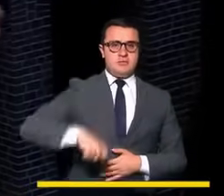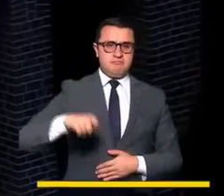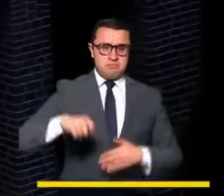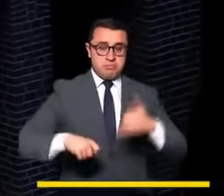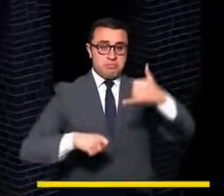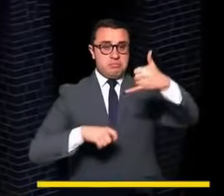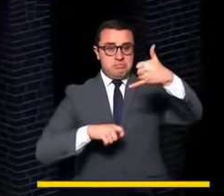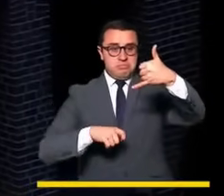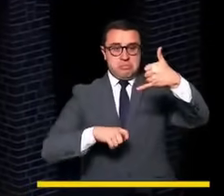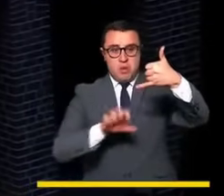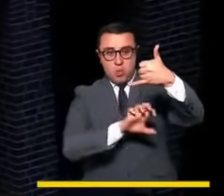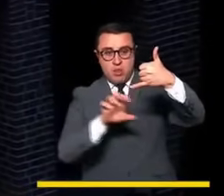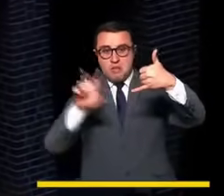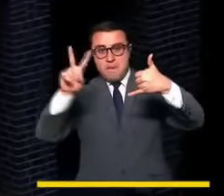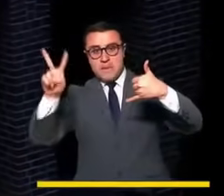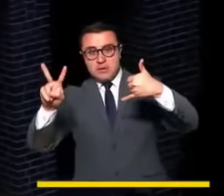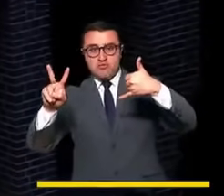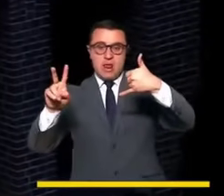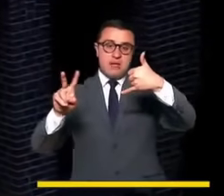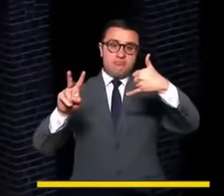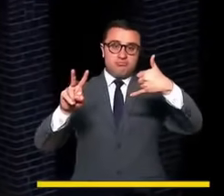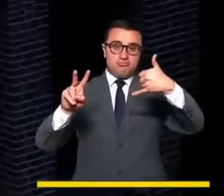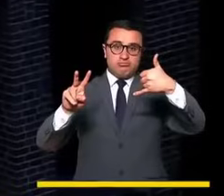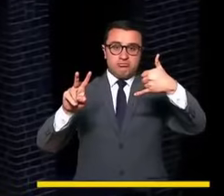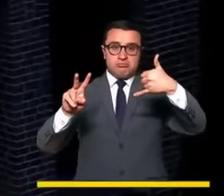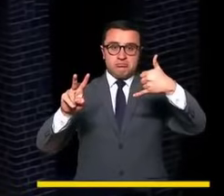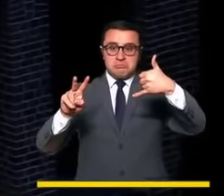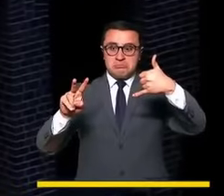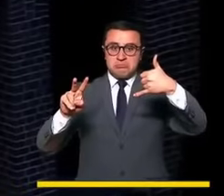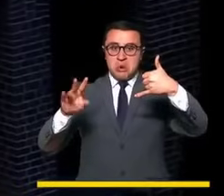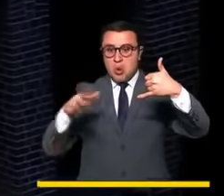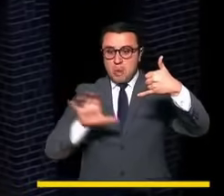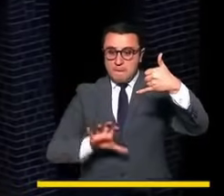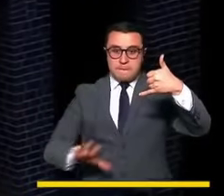a ninguna frontera. Eso se olvidó.